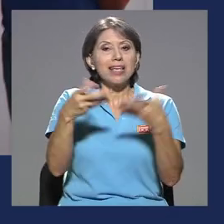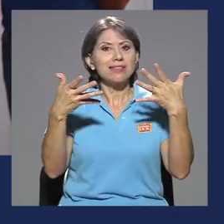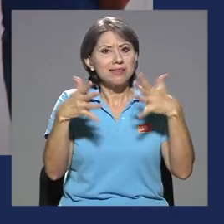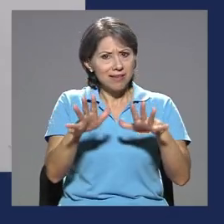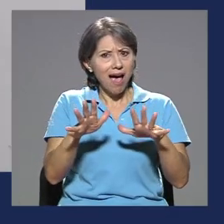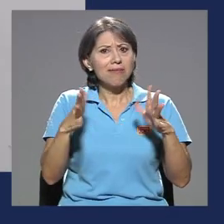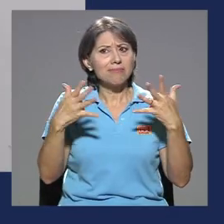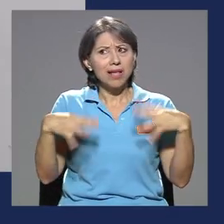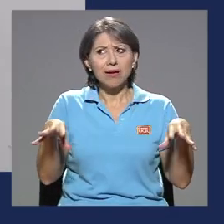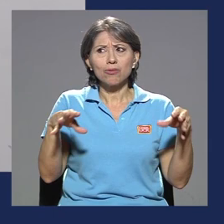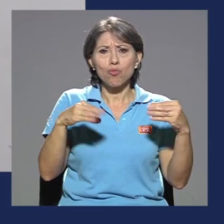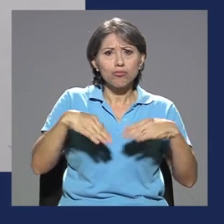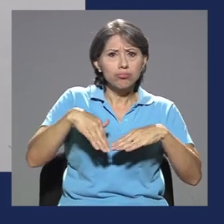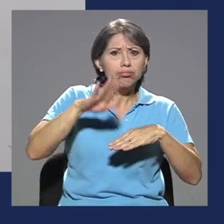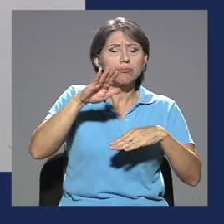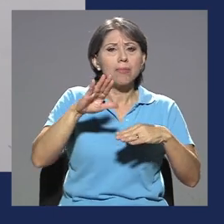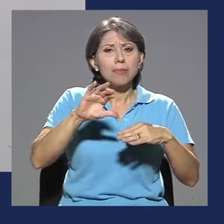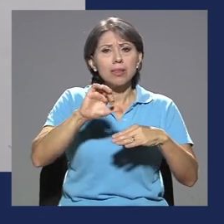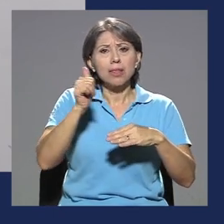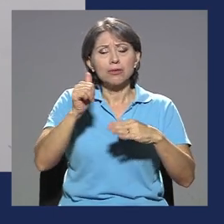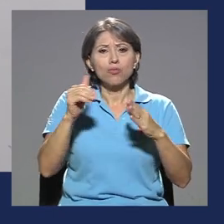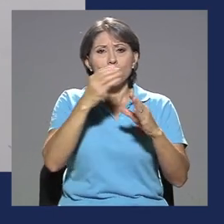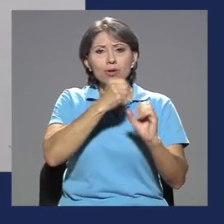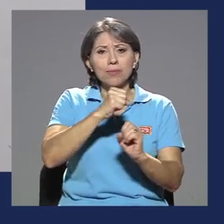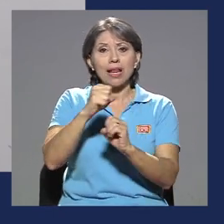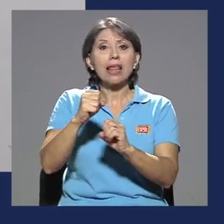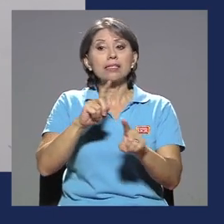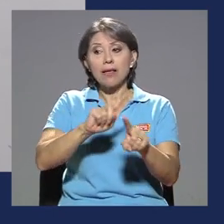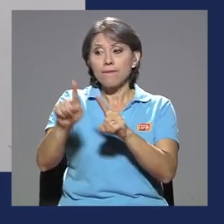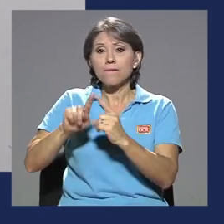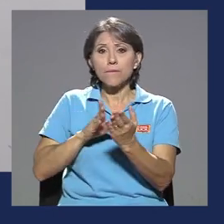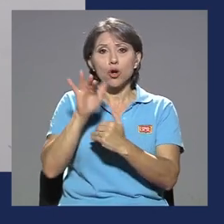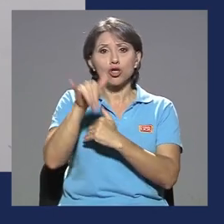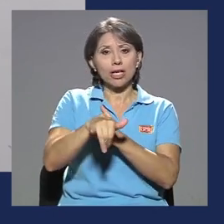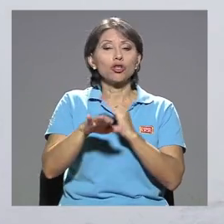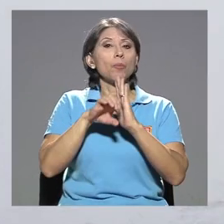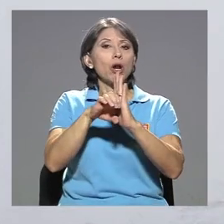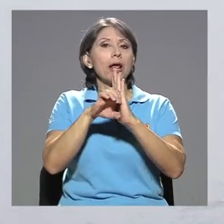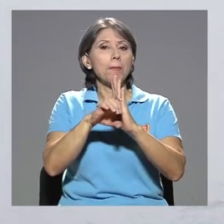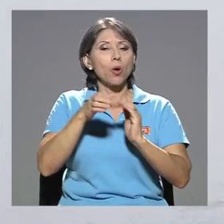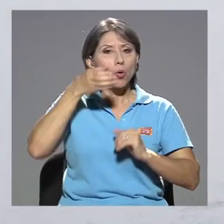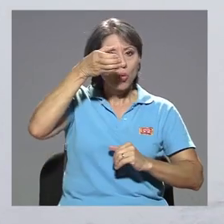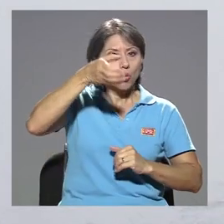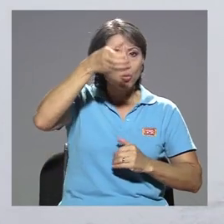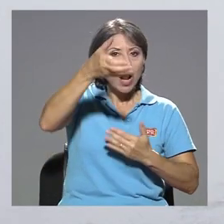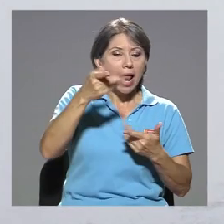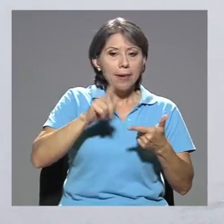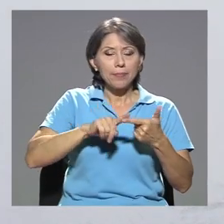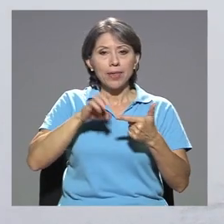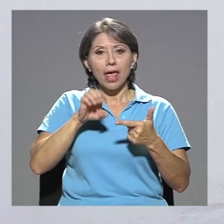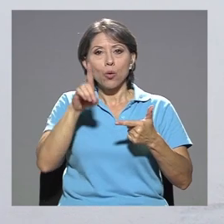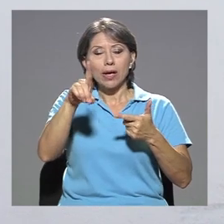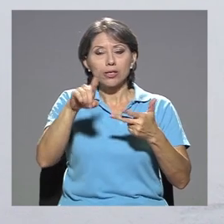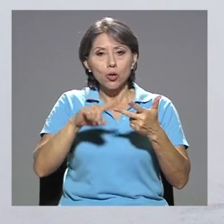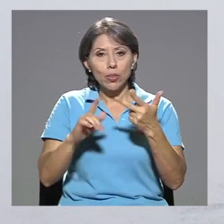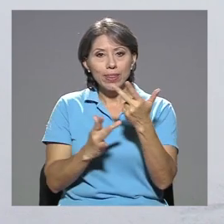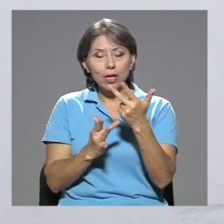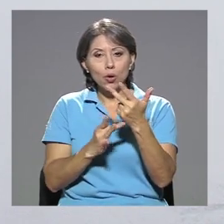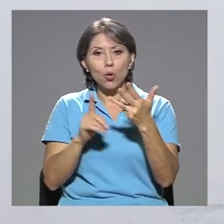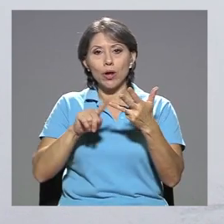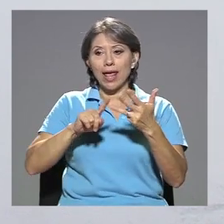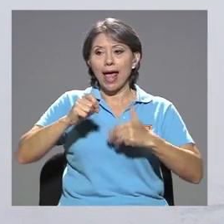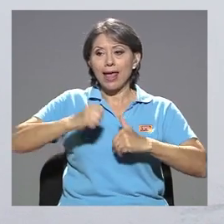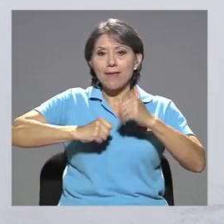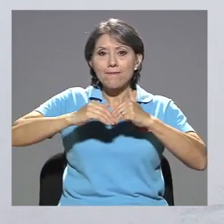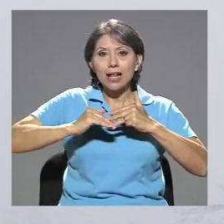más de díaz municipalidades los proyectos son varios por ejemplo tenemos desde el sector cultural de educación tecnología